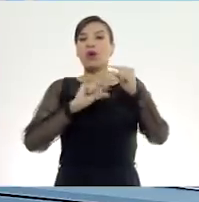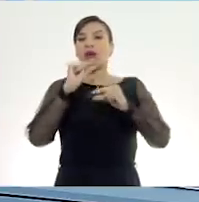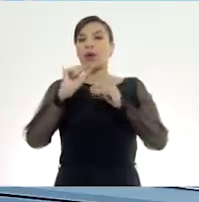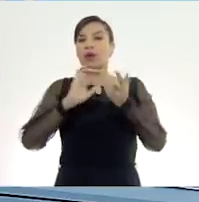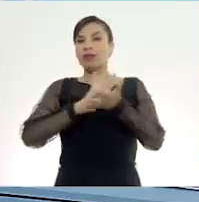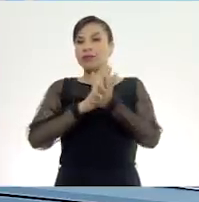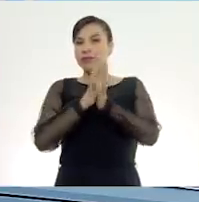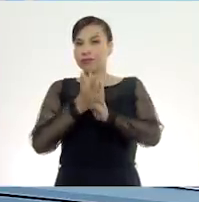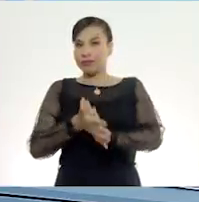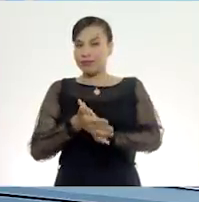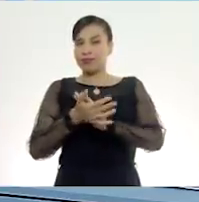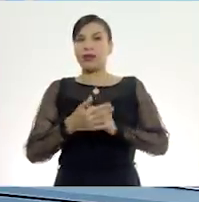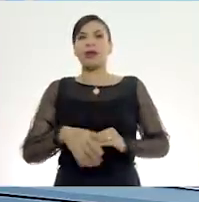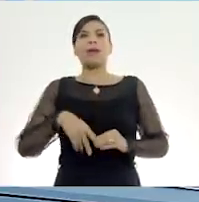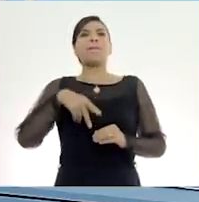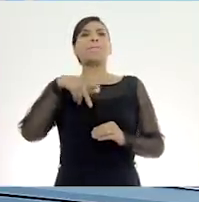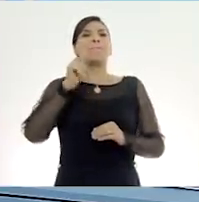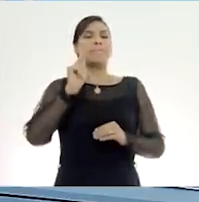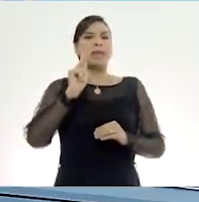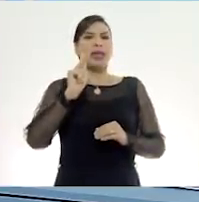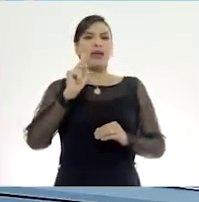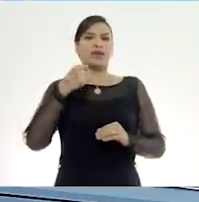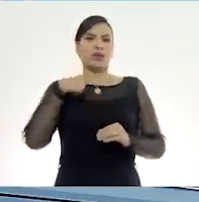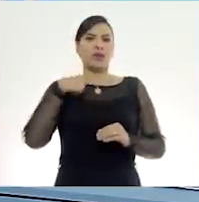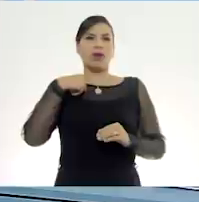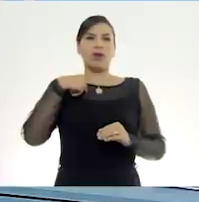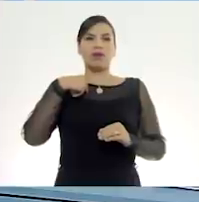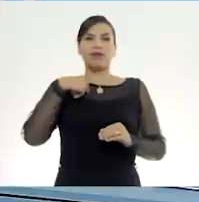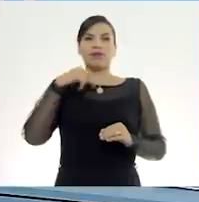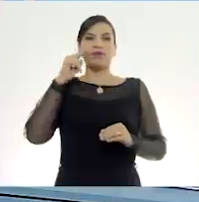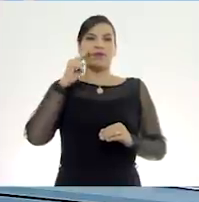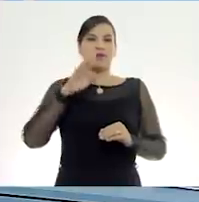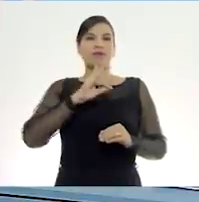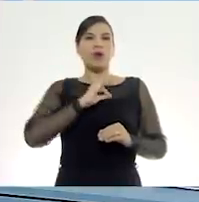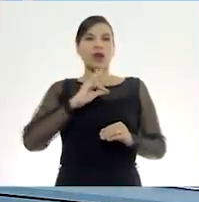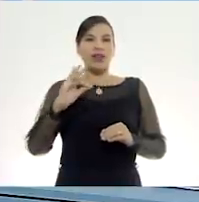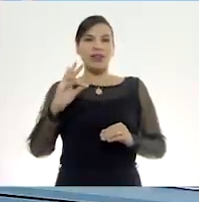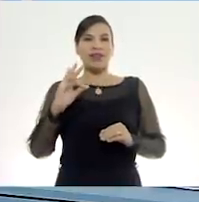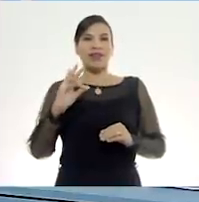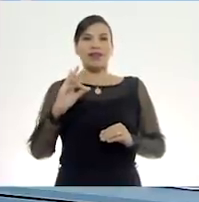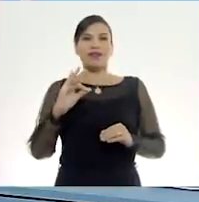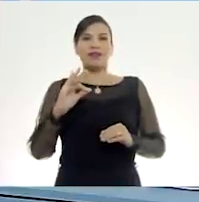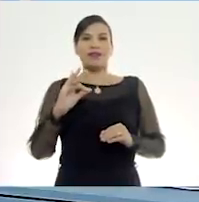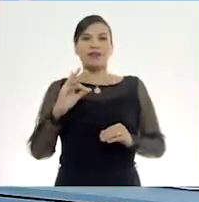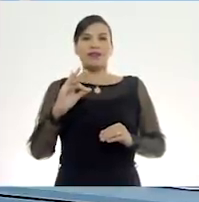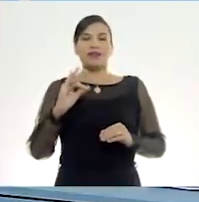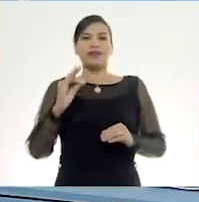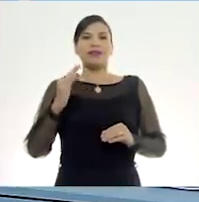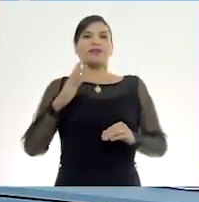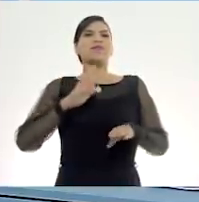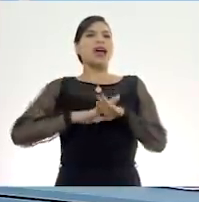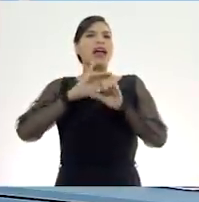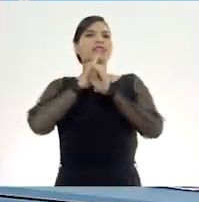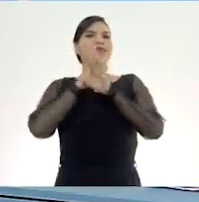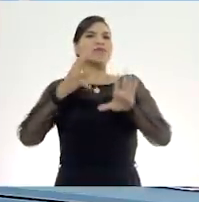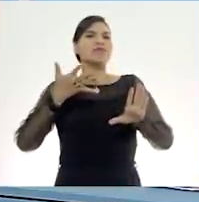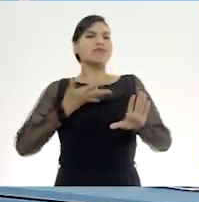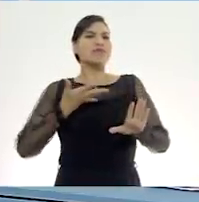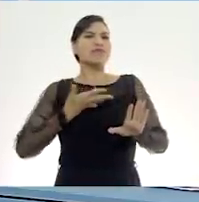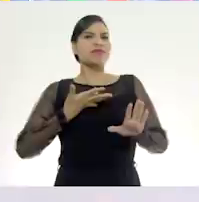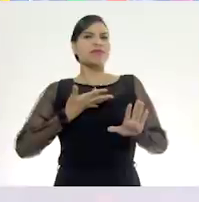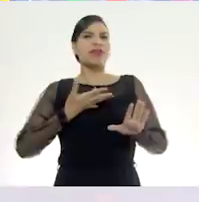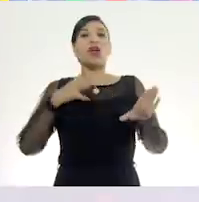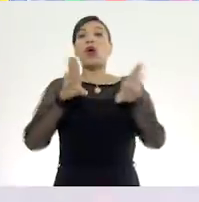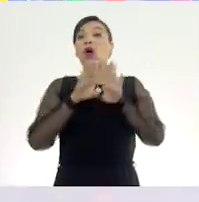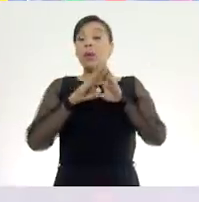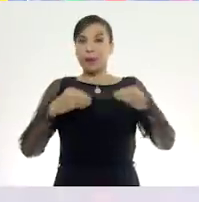a poco. Pero a mí me parecería que pudiéramos obtener más información de